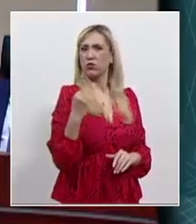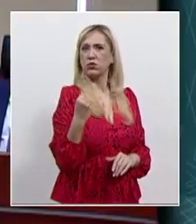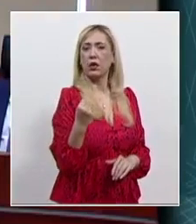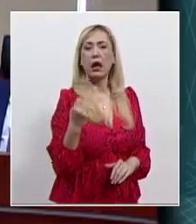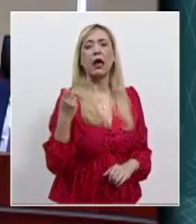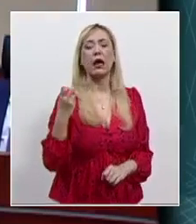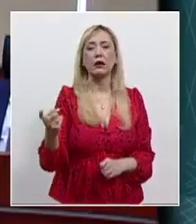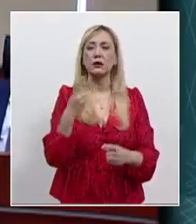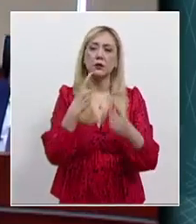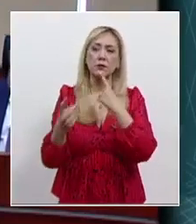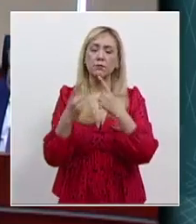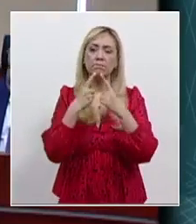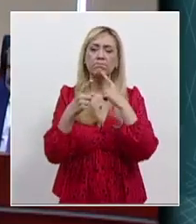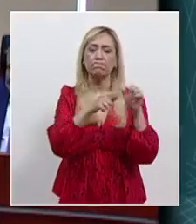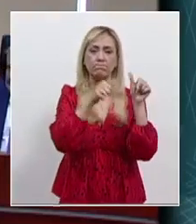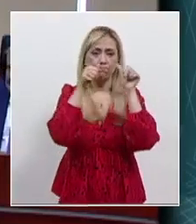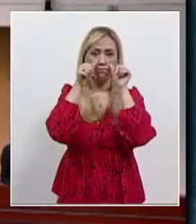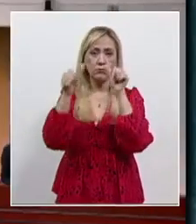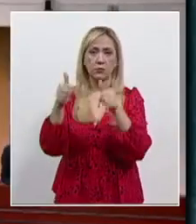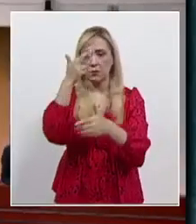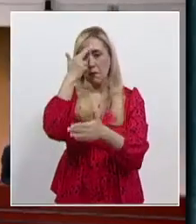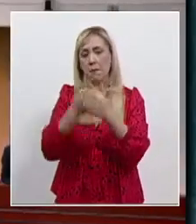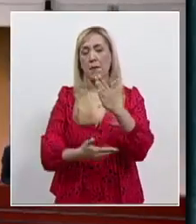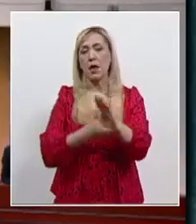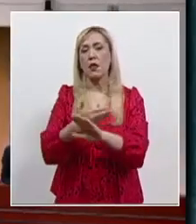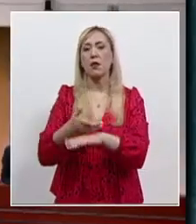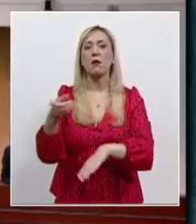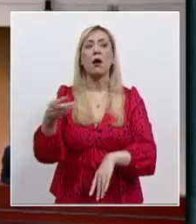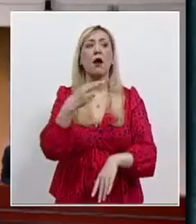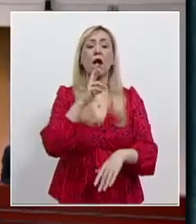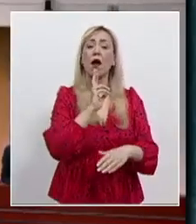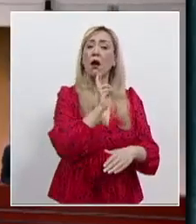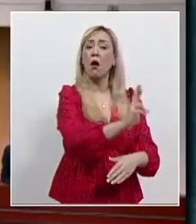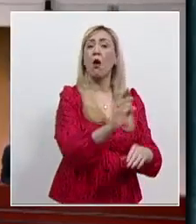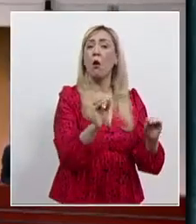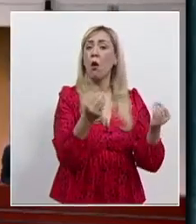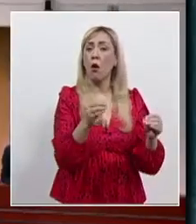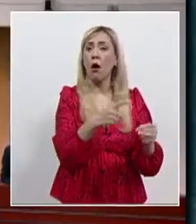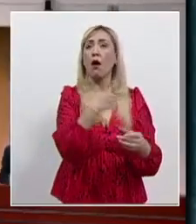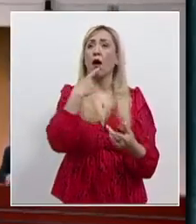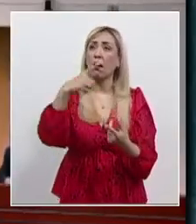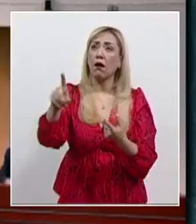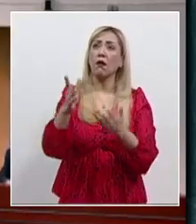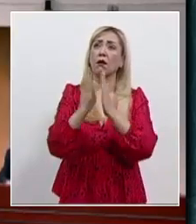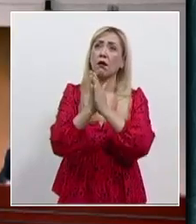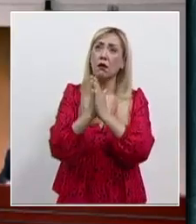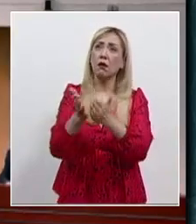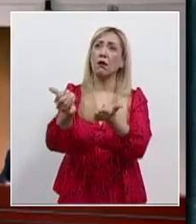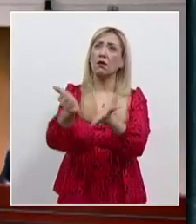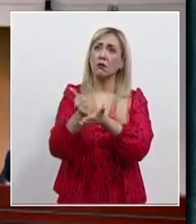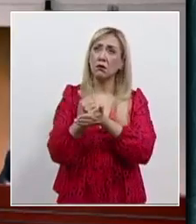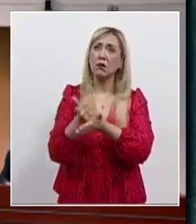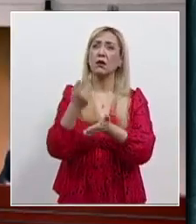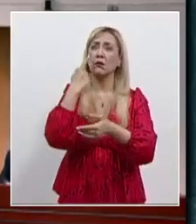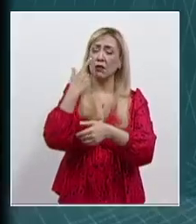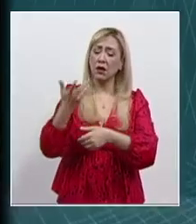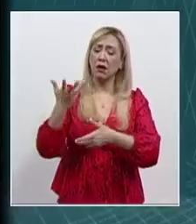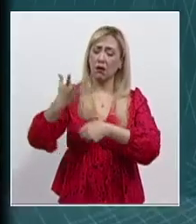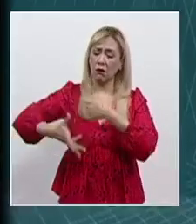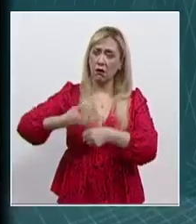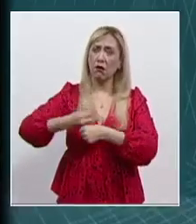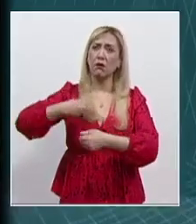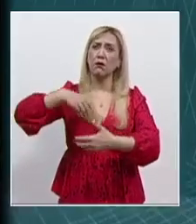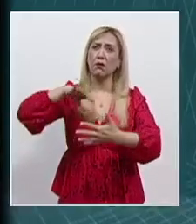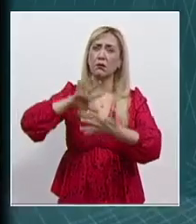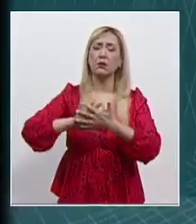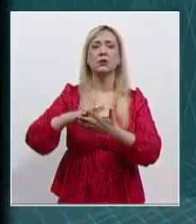Comisión Ejecutiva de Atención a Víctimas que omitió contestar la petición del demandante y reconoció su derecho a acceder a los recursos del fondo